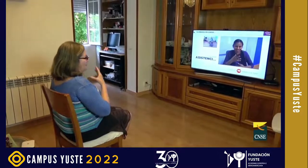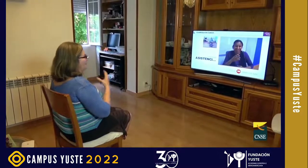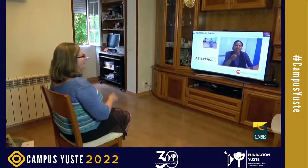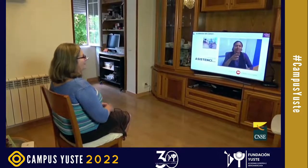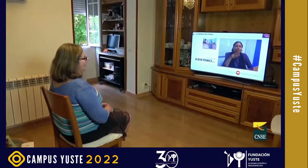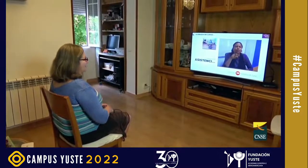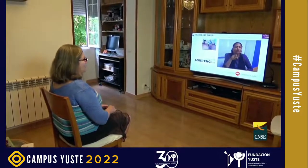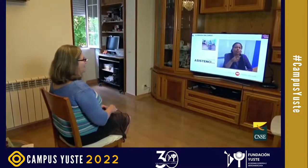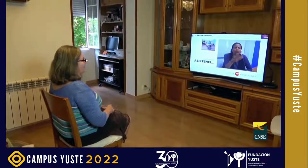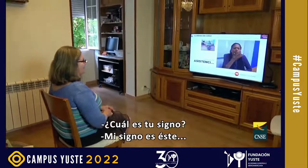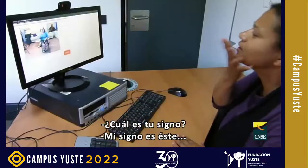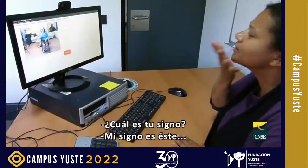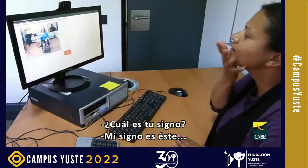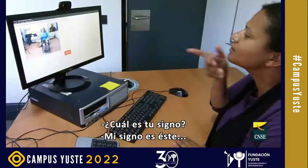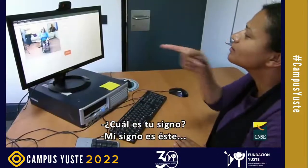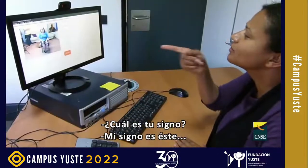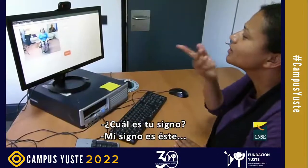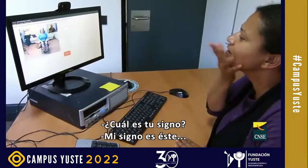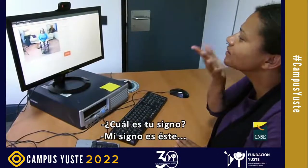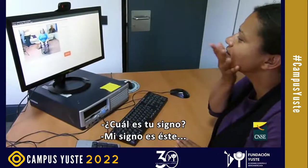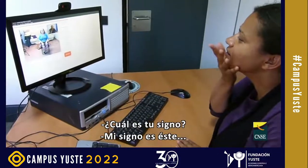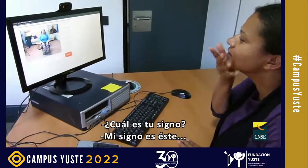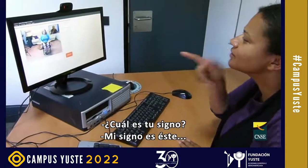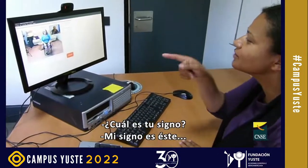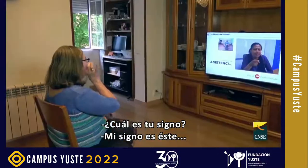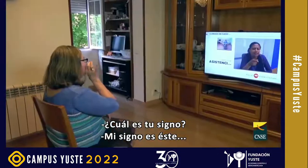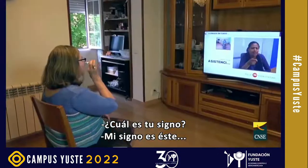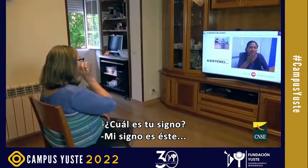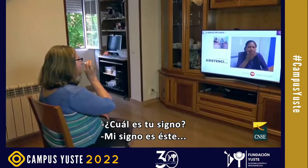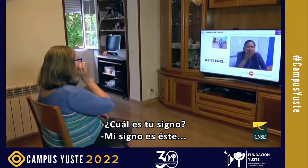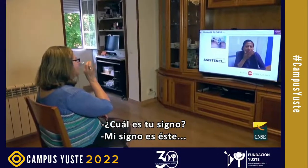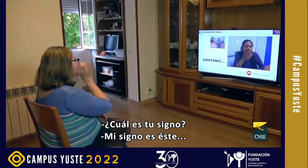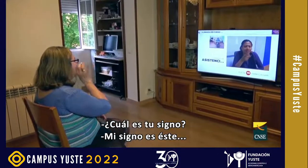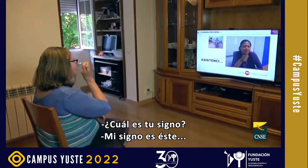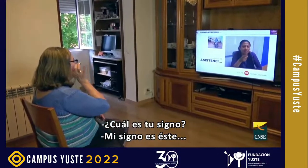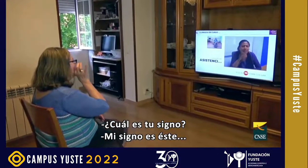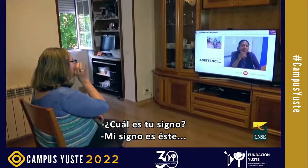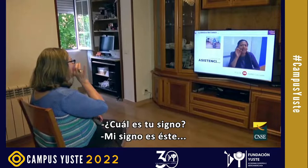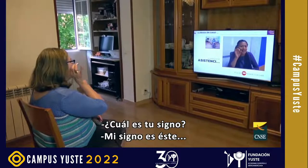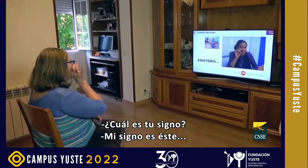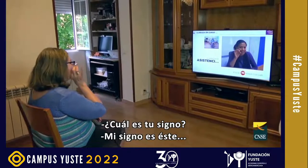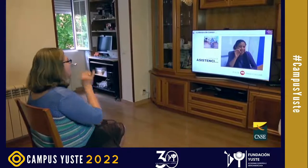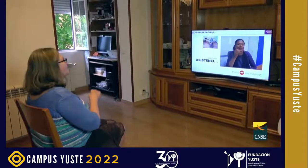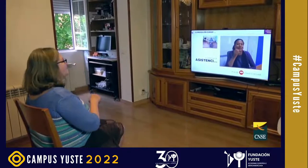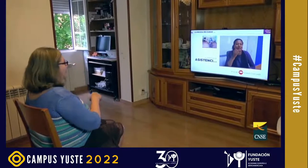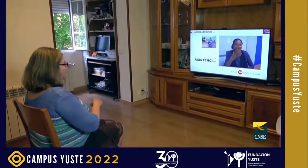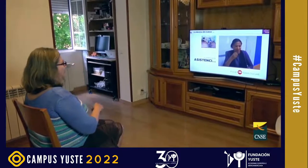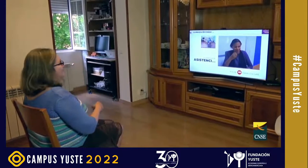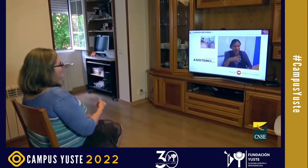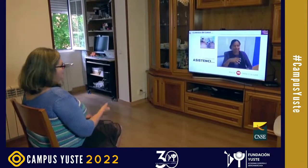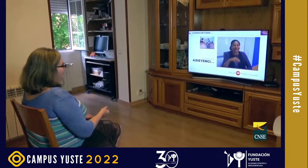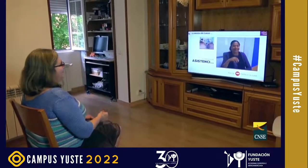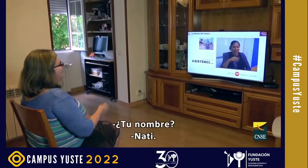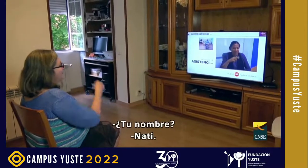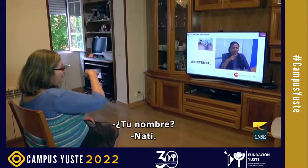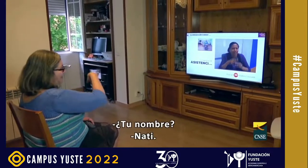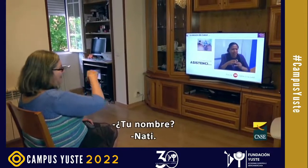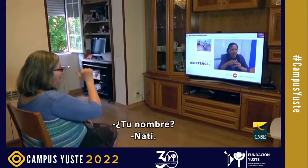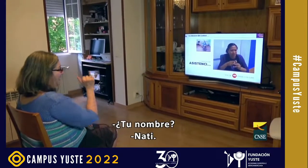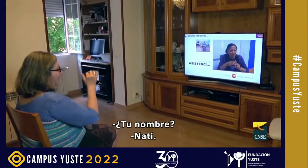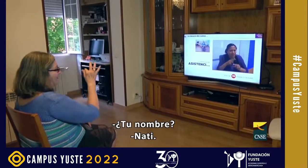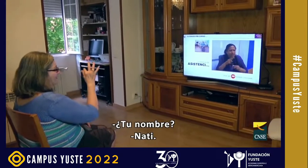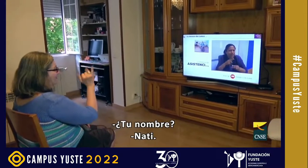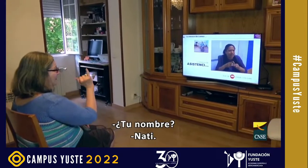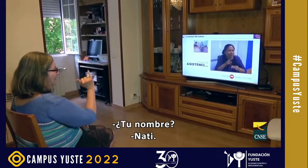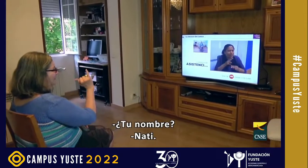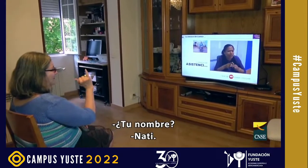Bien cuál es tu signo mi signo es este y tu